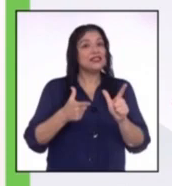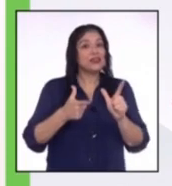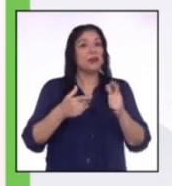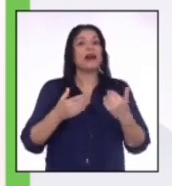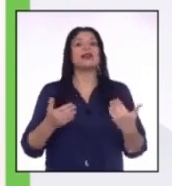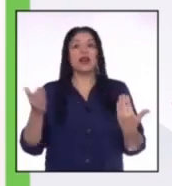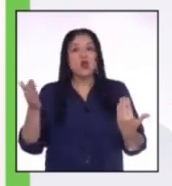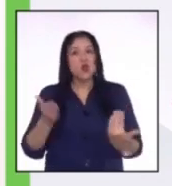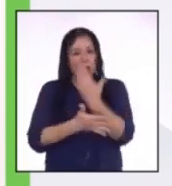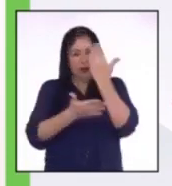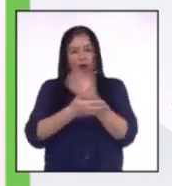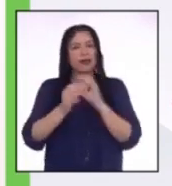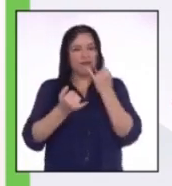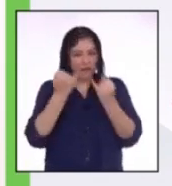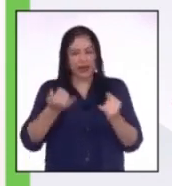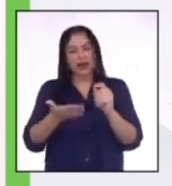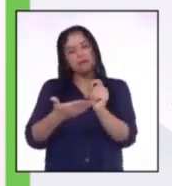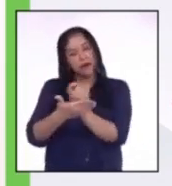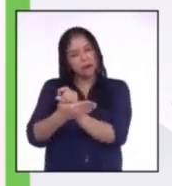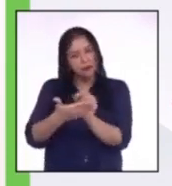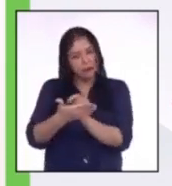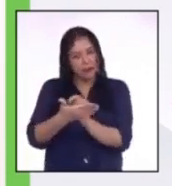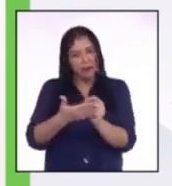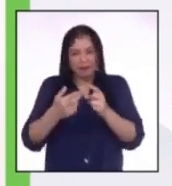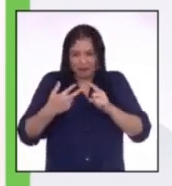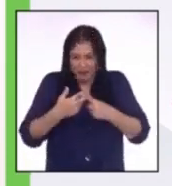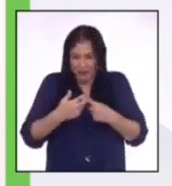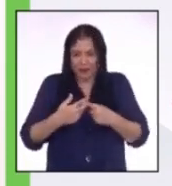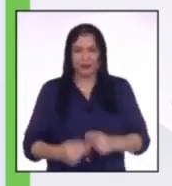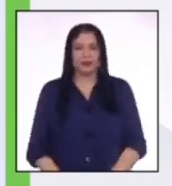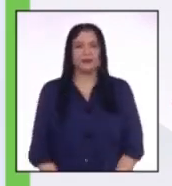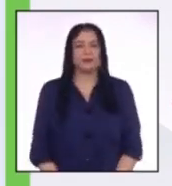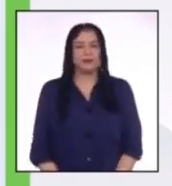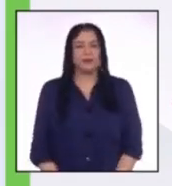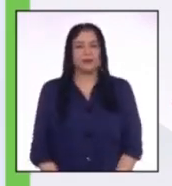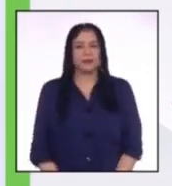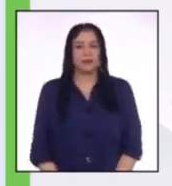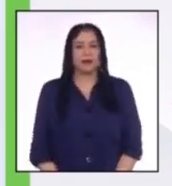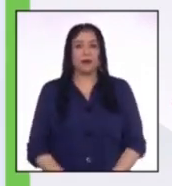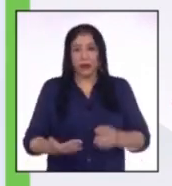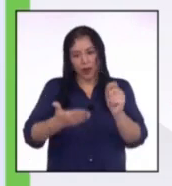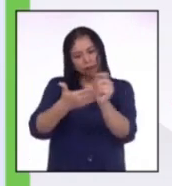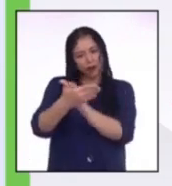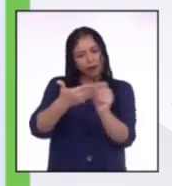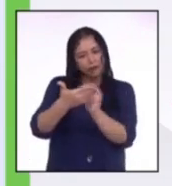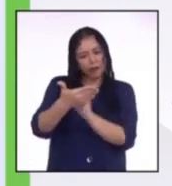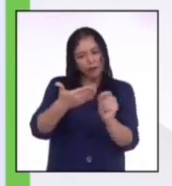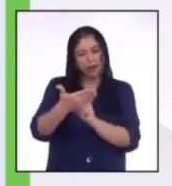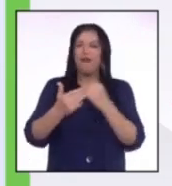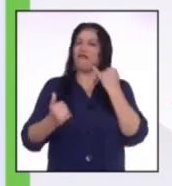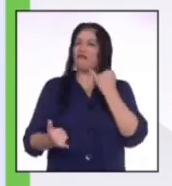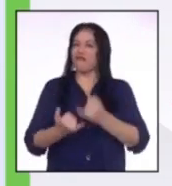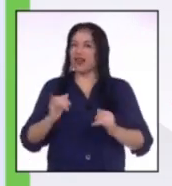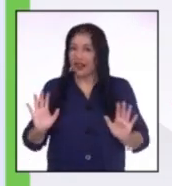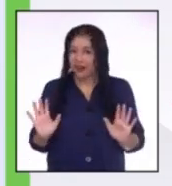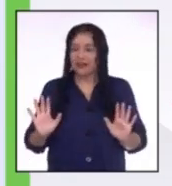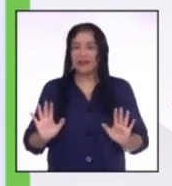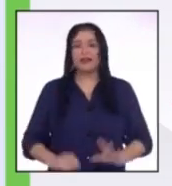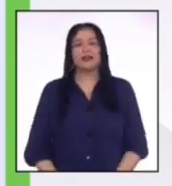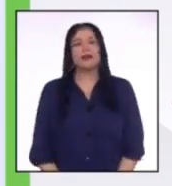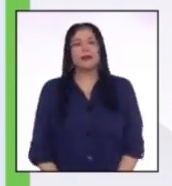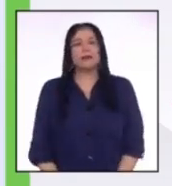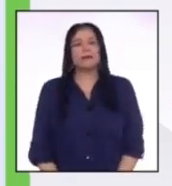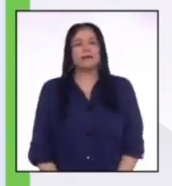pasar a su versión final manos a la obra luego de acabada la escritura de la versión final